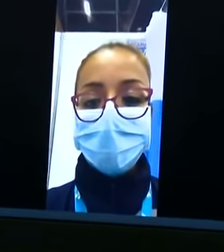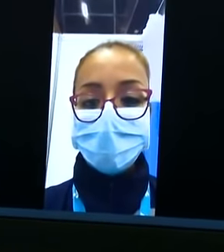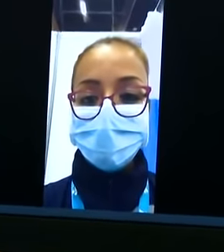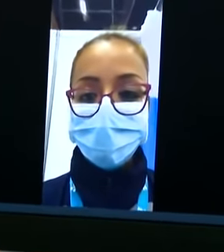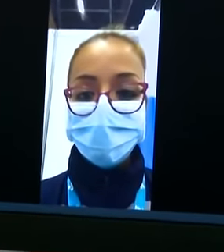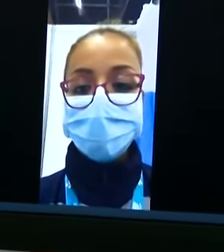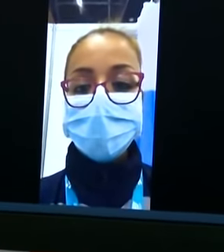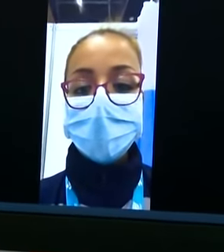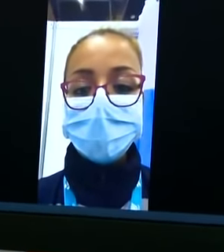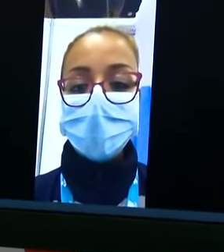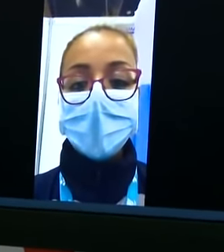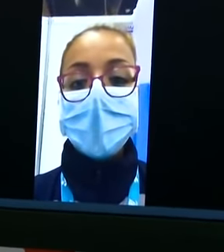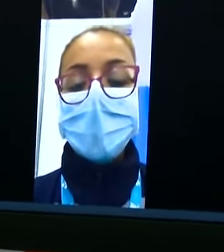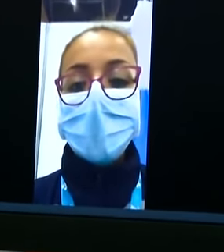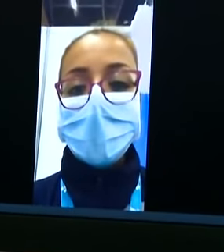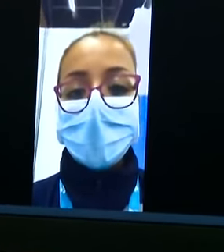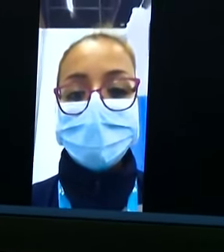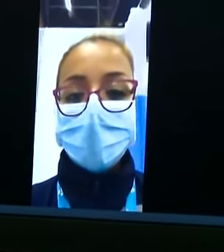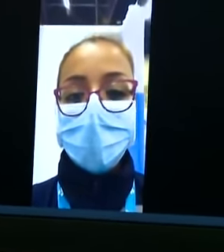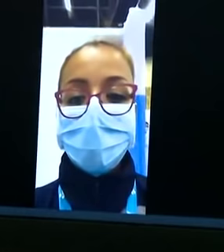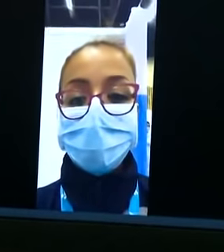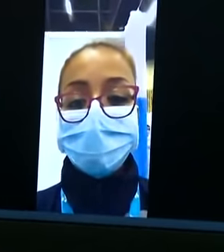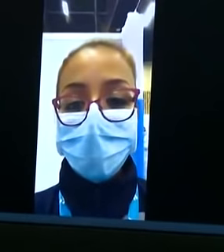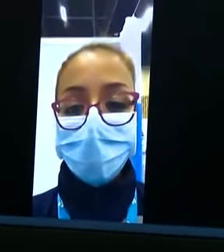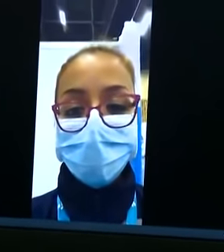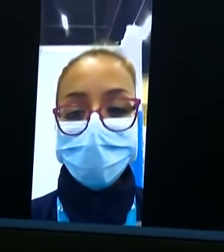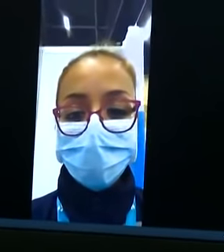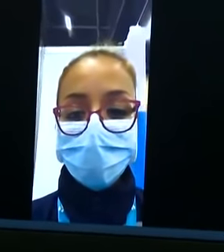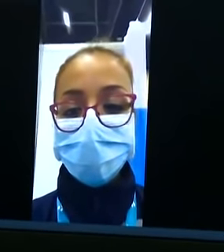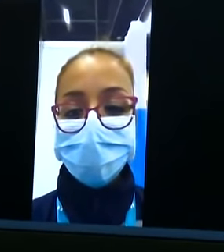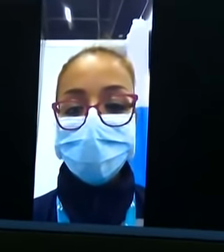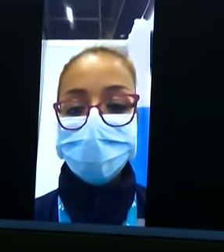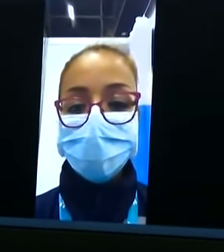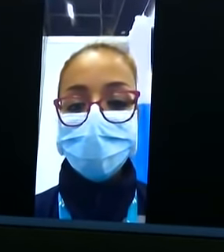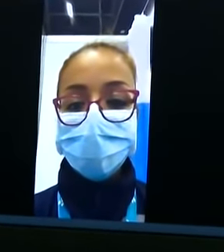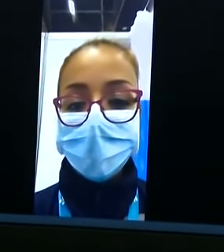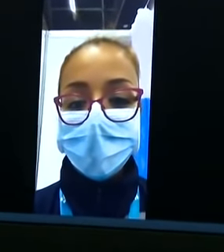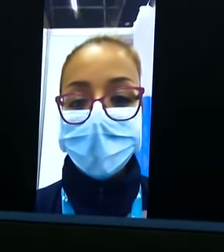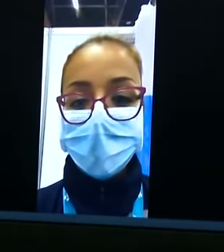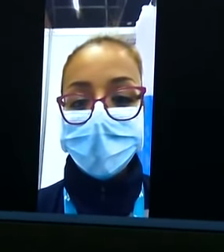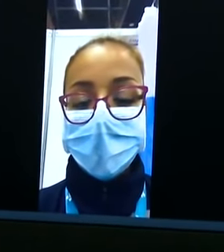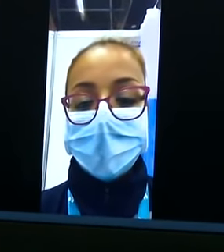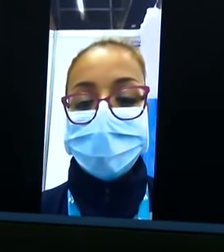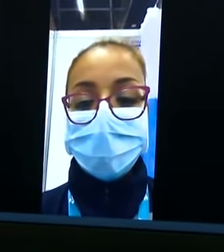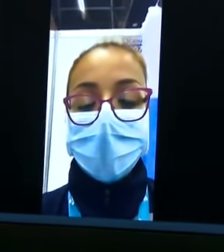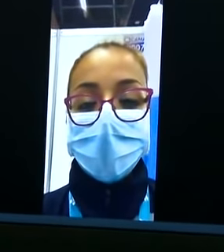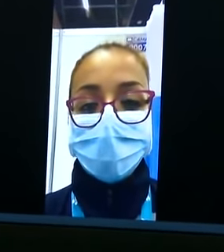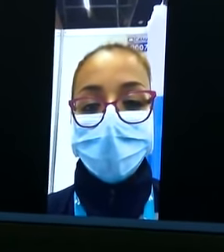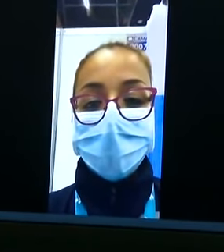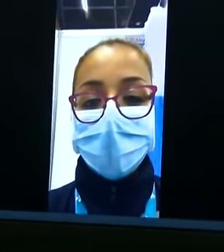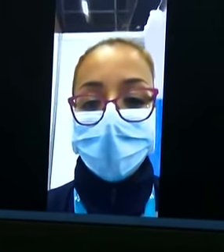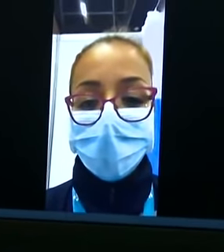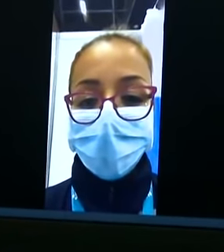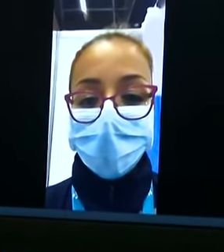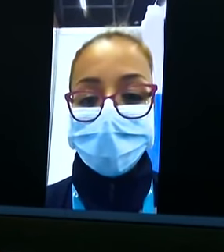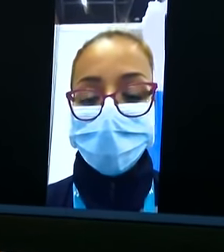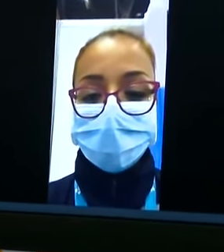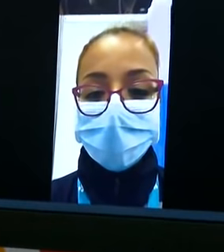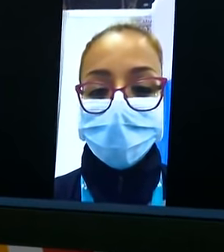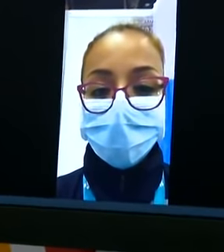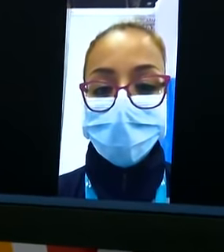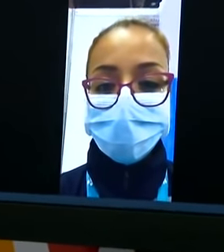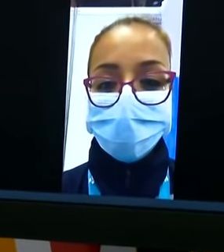la comunicación con su paciente. ¿Me indicas tan amable su nombre? Claudia López. Señora Claudia, ¿me indica el nombre